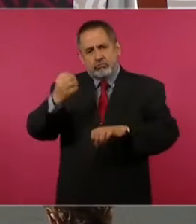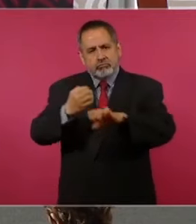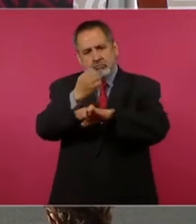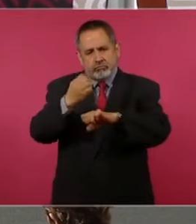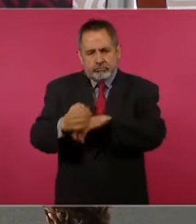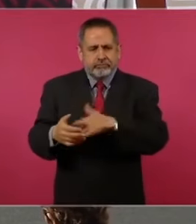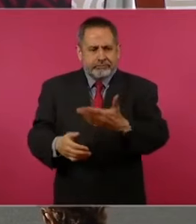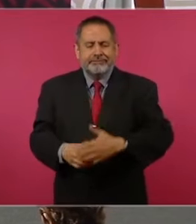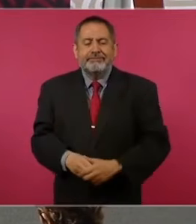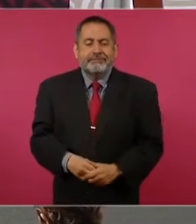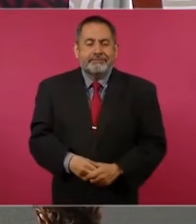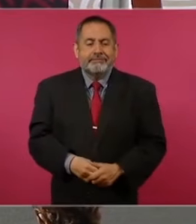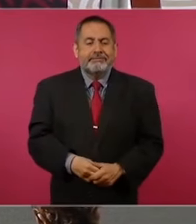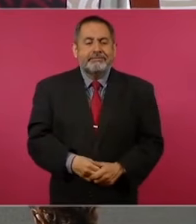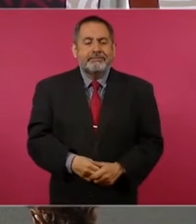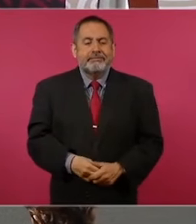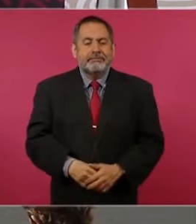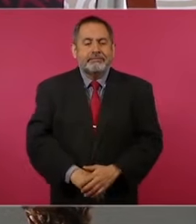Gracias.